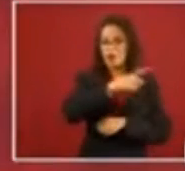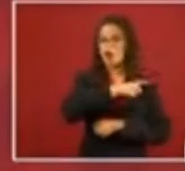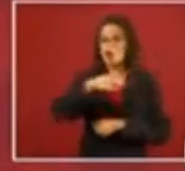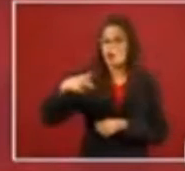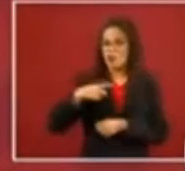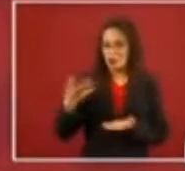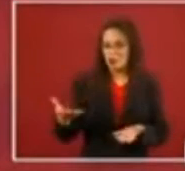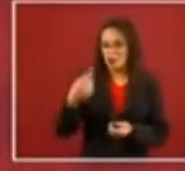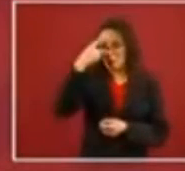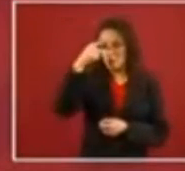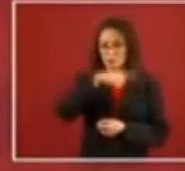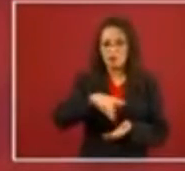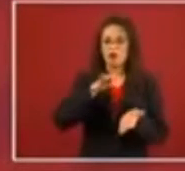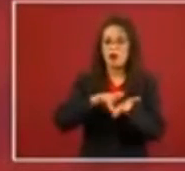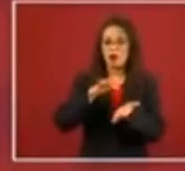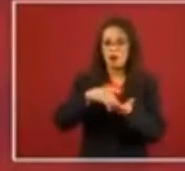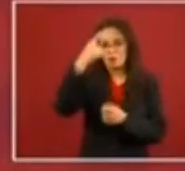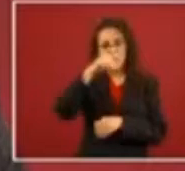Hay 15